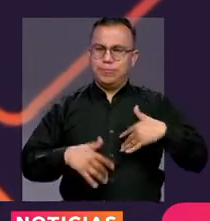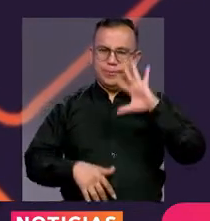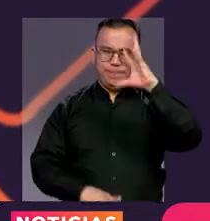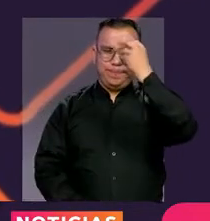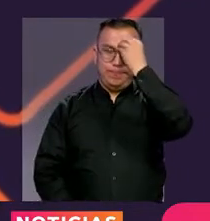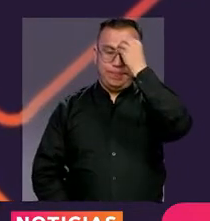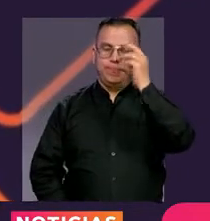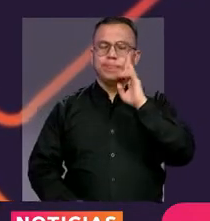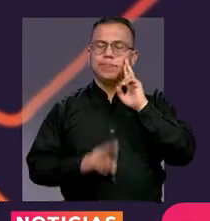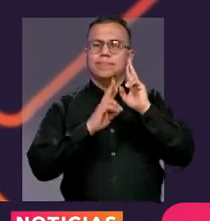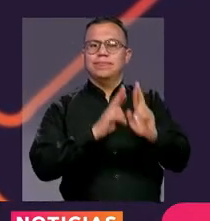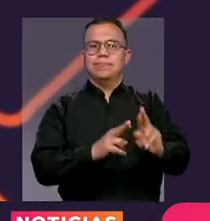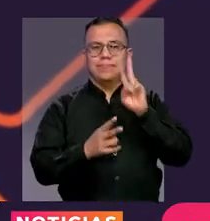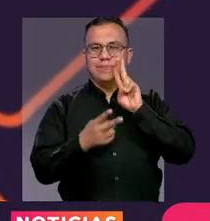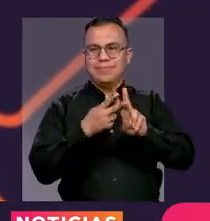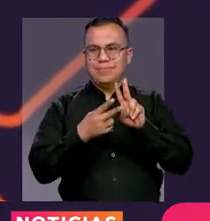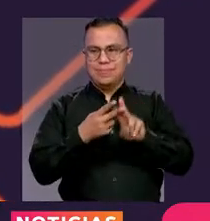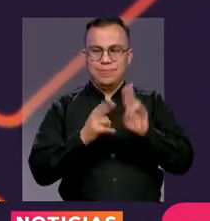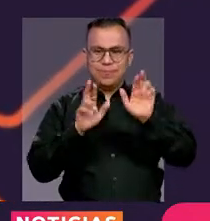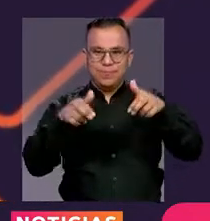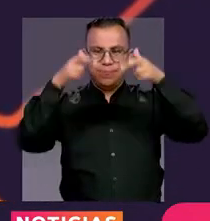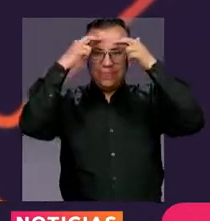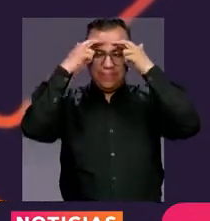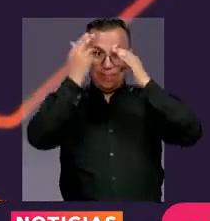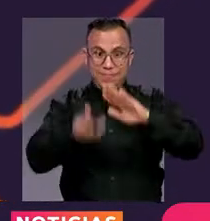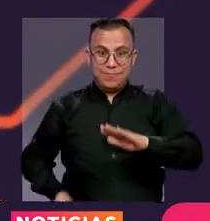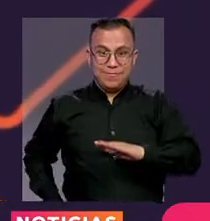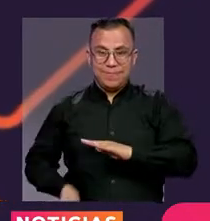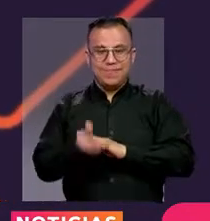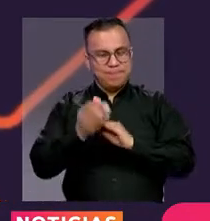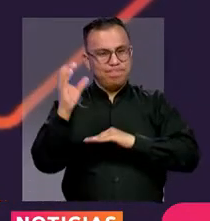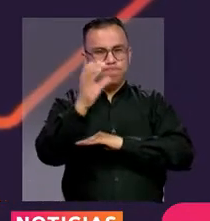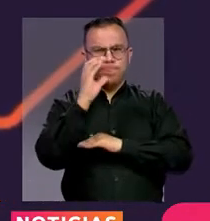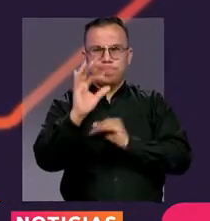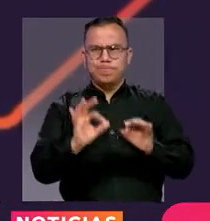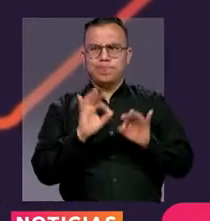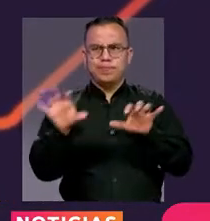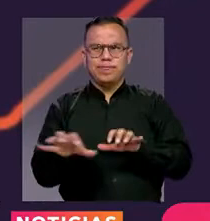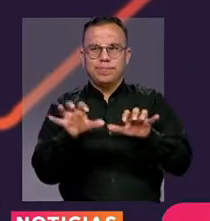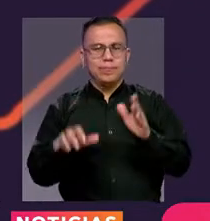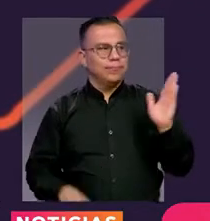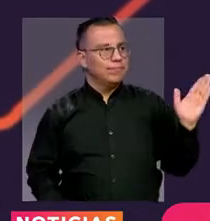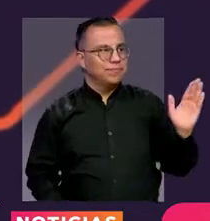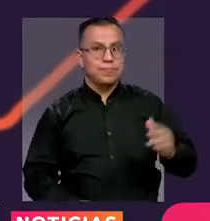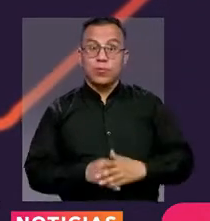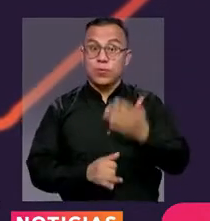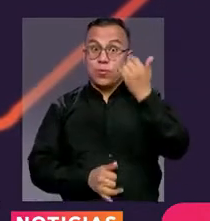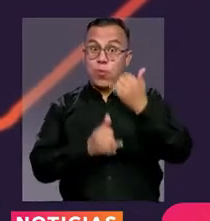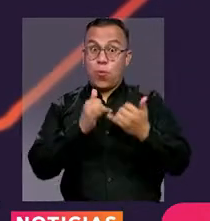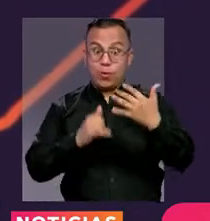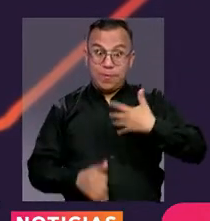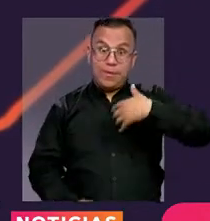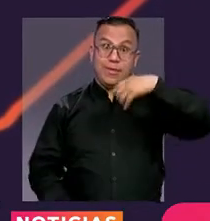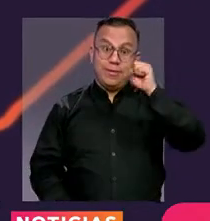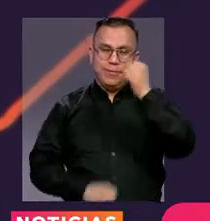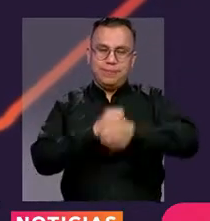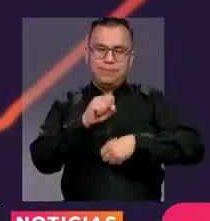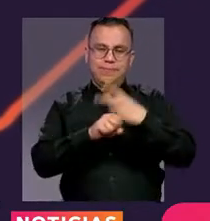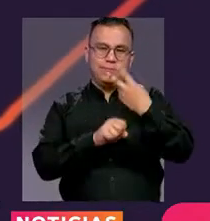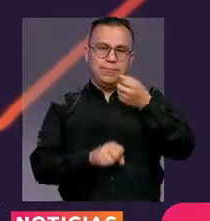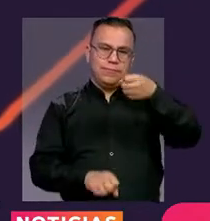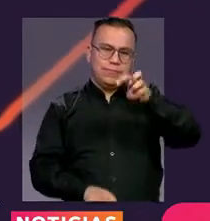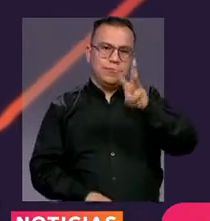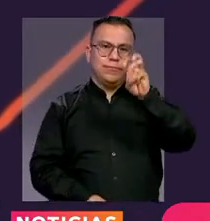disciplina. Inclusive se le conoce como la reina de los bolos en Colombia por sus buenas actuaciones. Tras su último título obtenido en 2018,